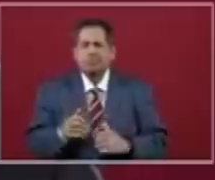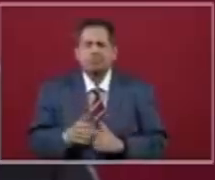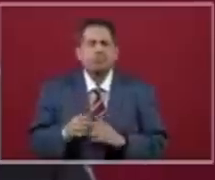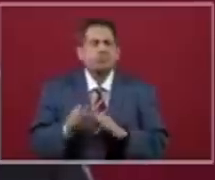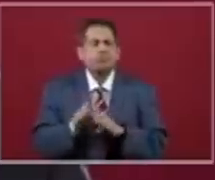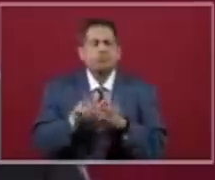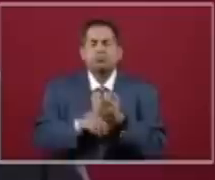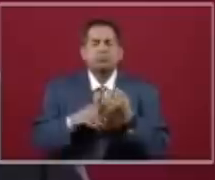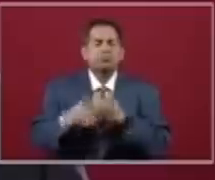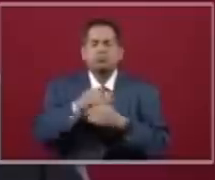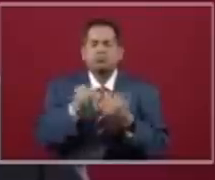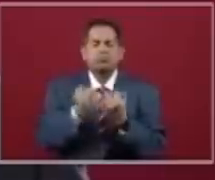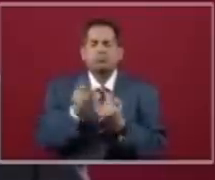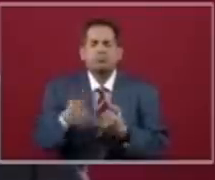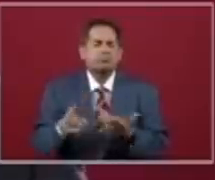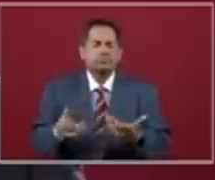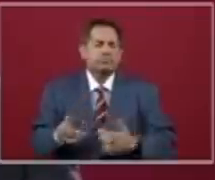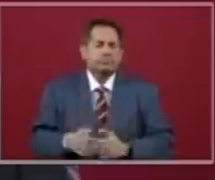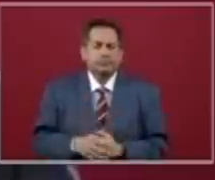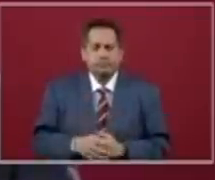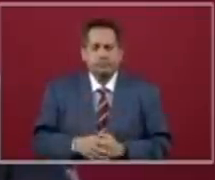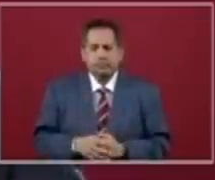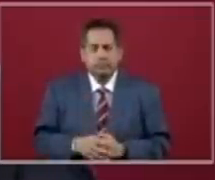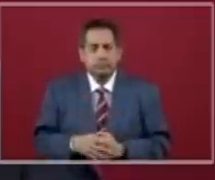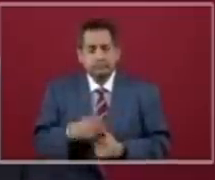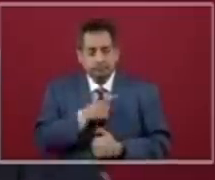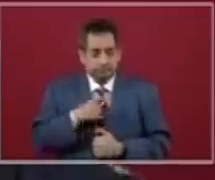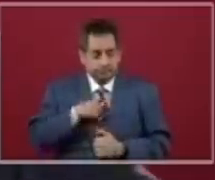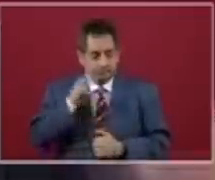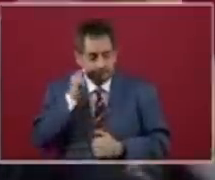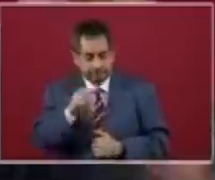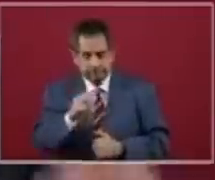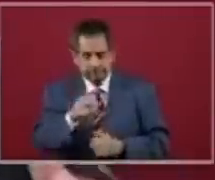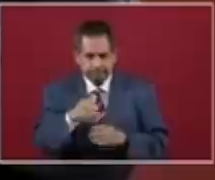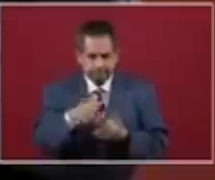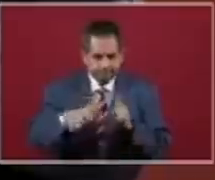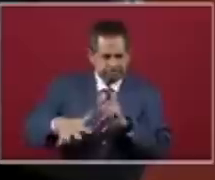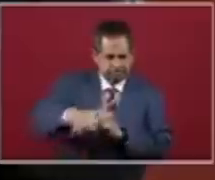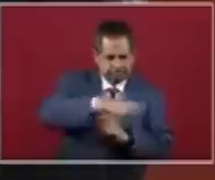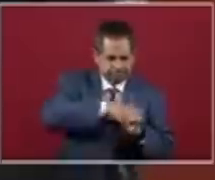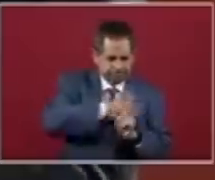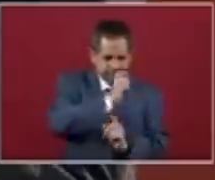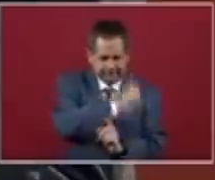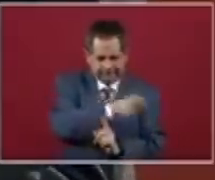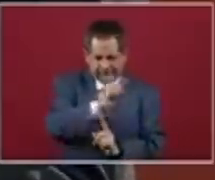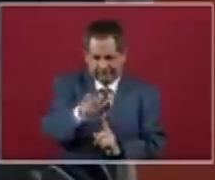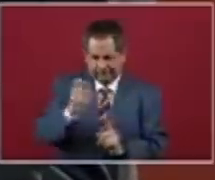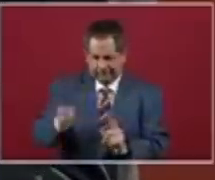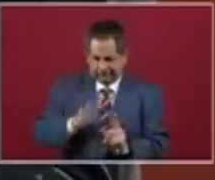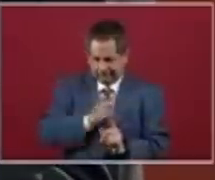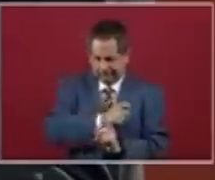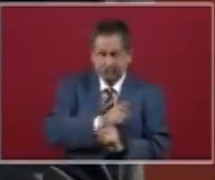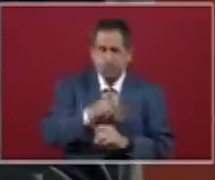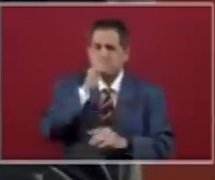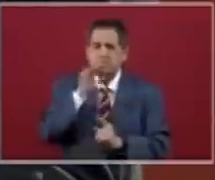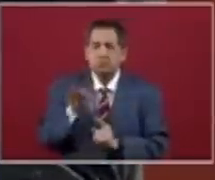como todo, se tiene que ver en contexto. No se